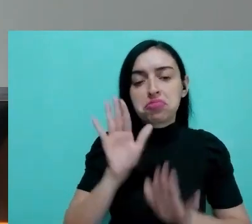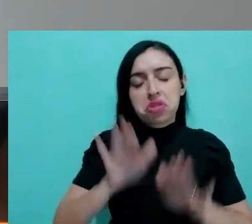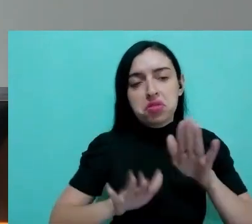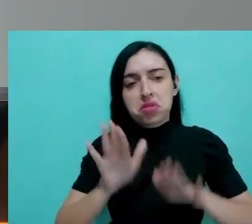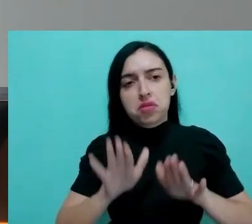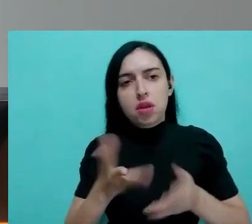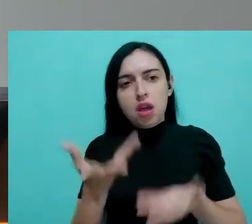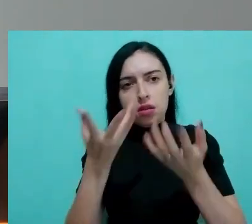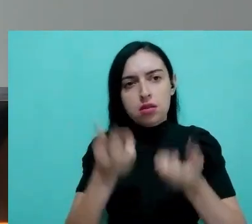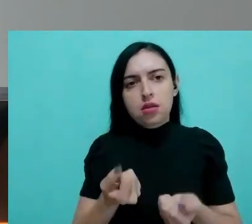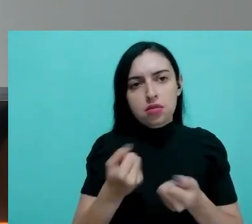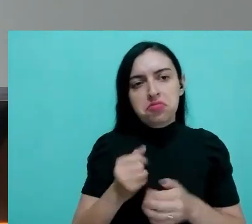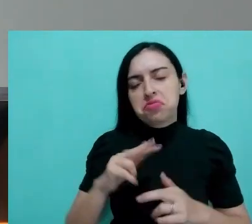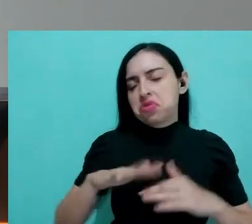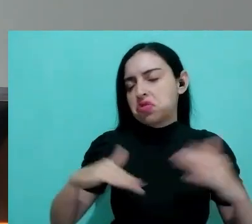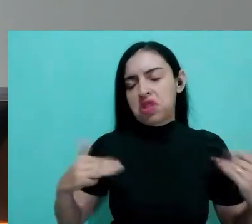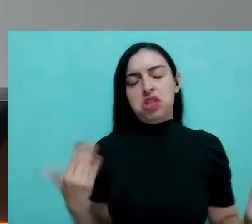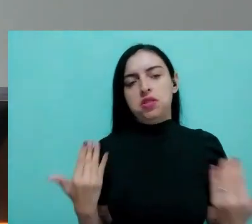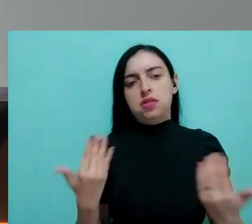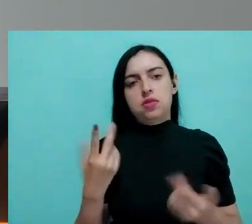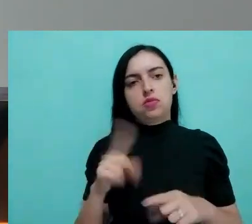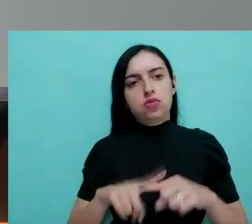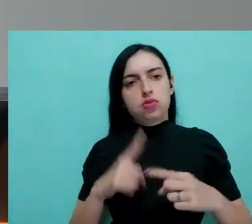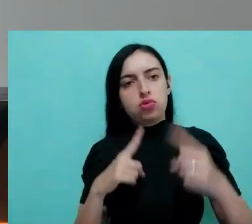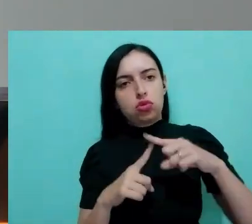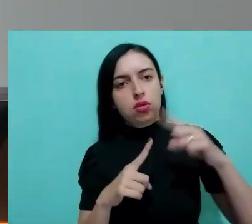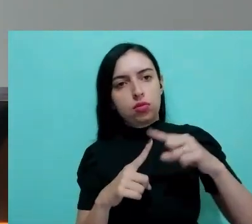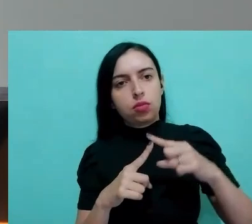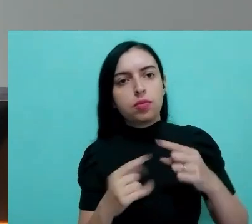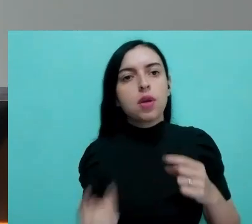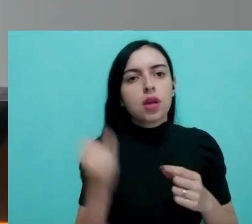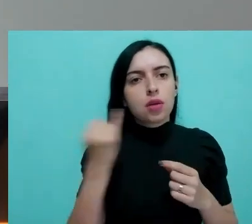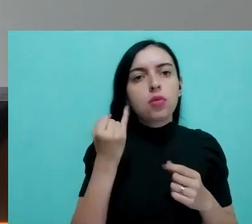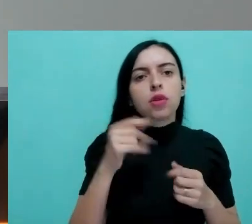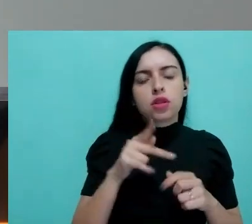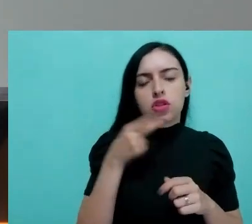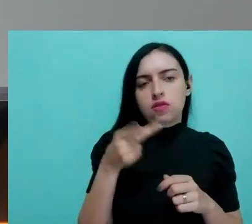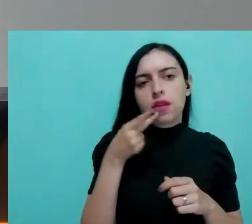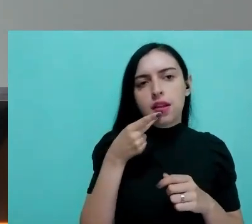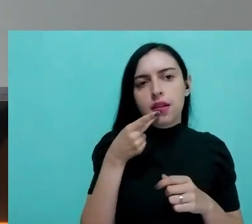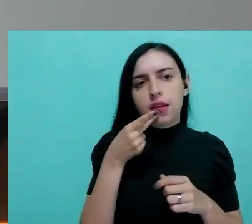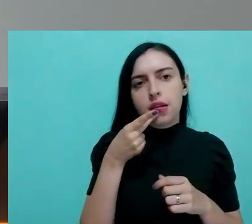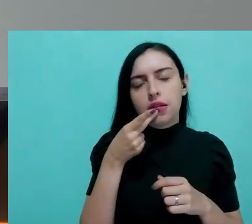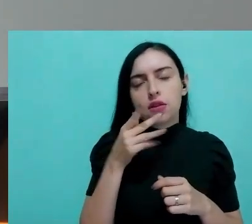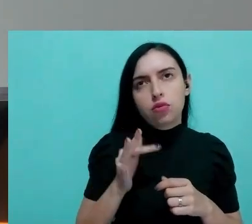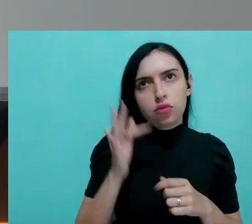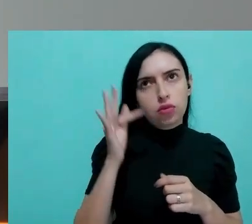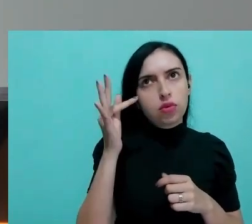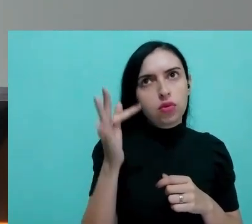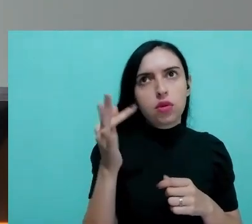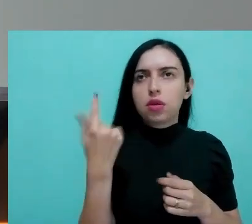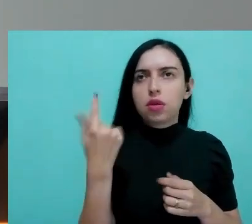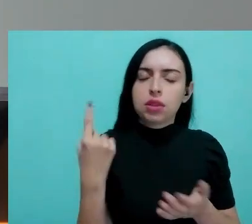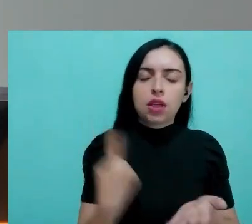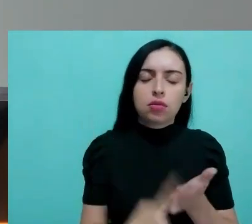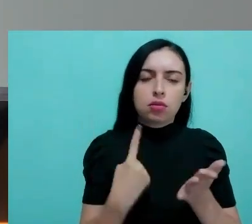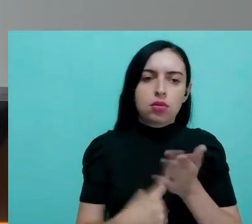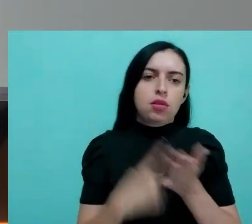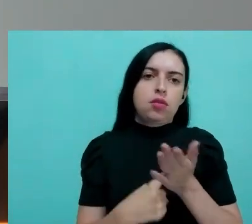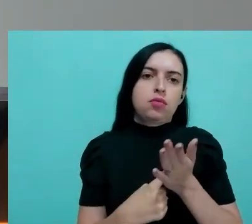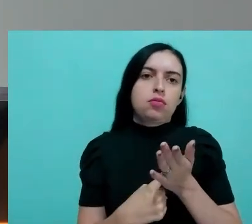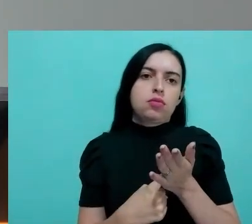poderes, etcétera, etcétera. Pues fue el deporte nacional, no era fútbol, sino establecer constituciones y criticar